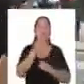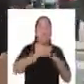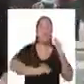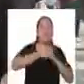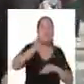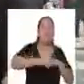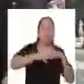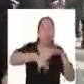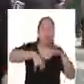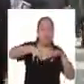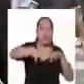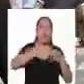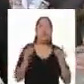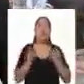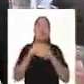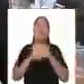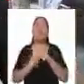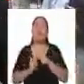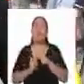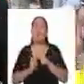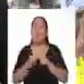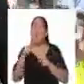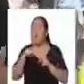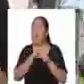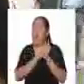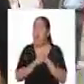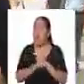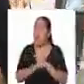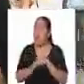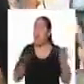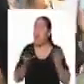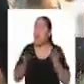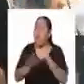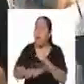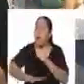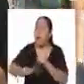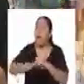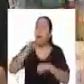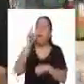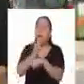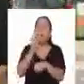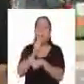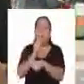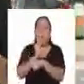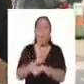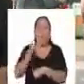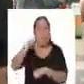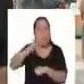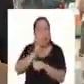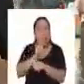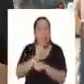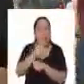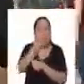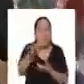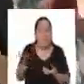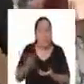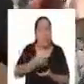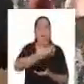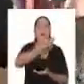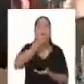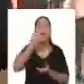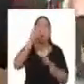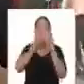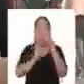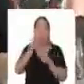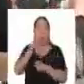¿De dónde parten esos cambios? De la educación, como siempre. Una educación que nos enseña a ser mejores ciudadanos y a amar